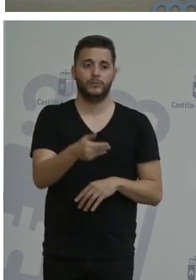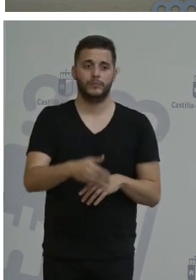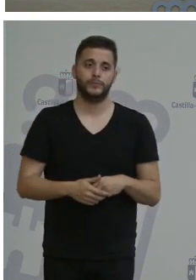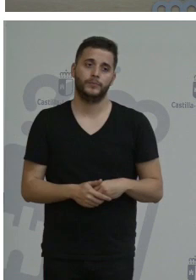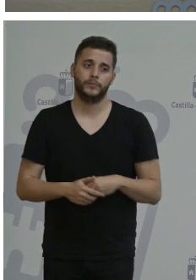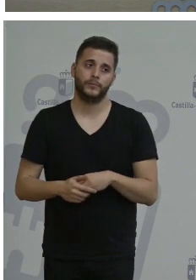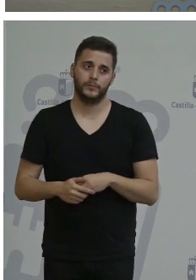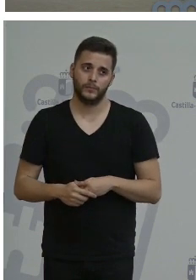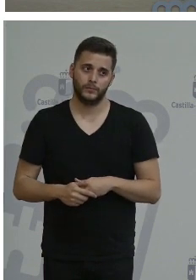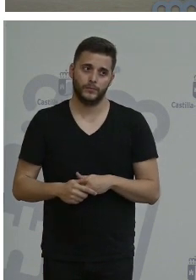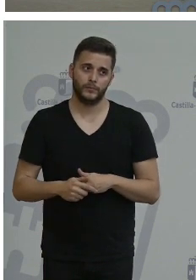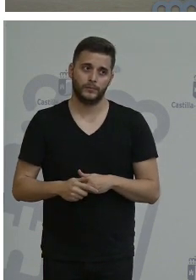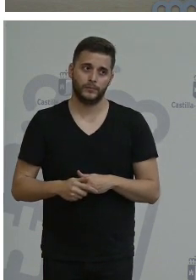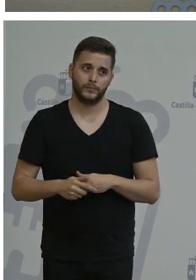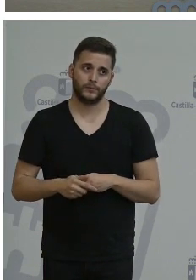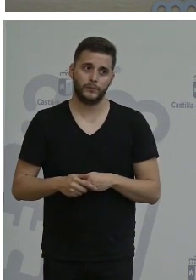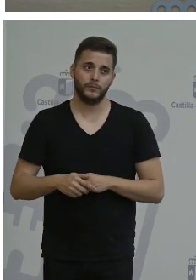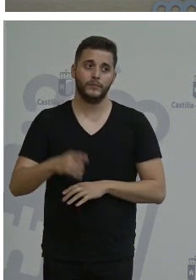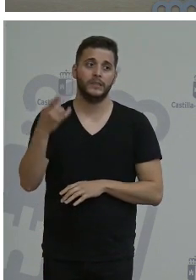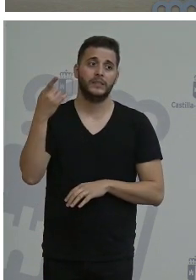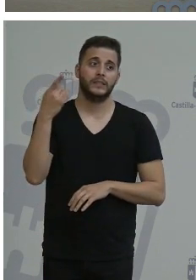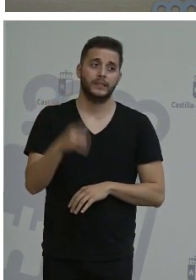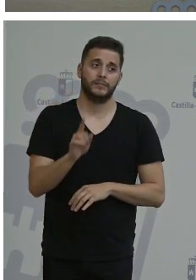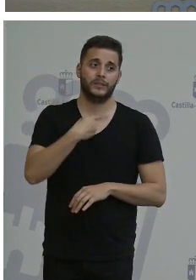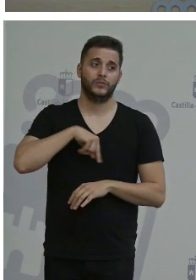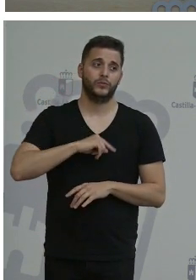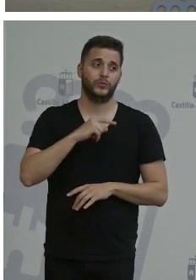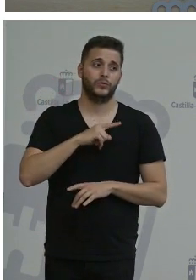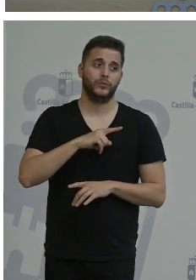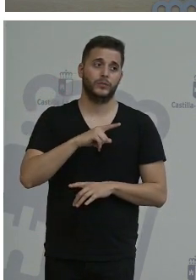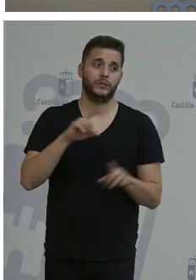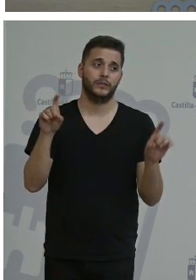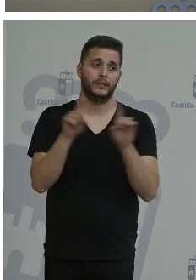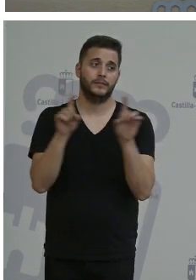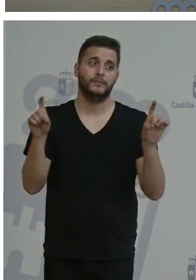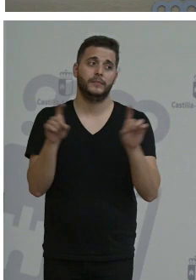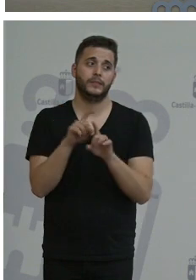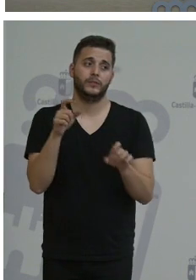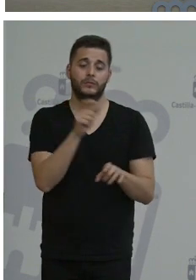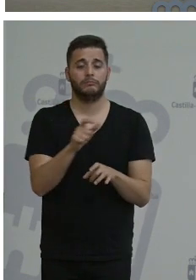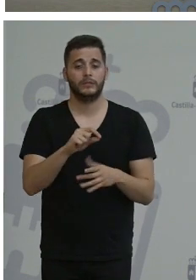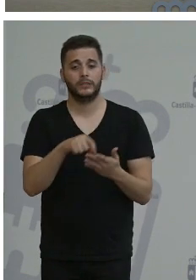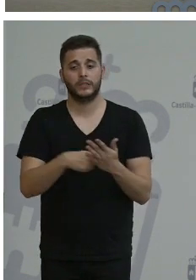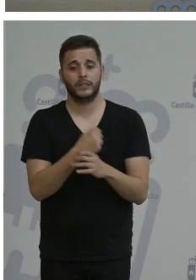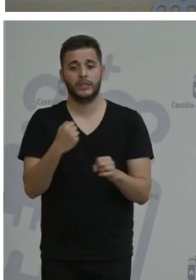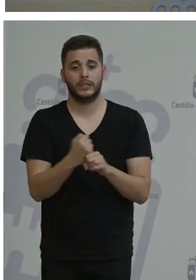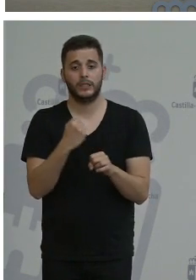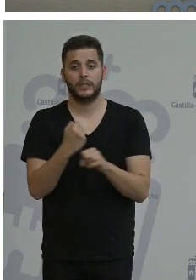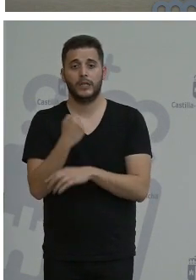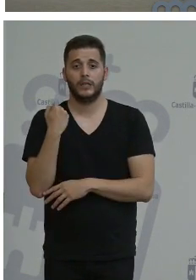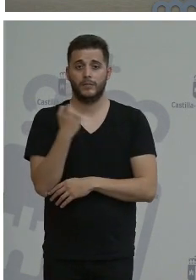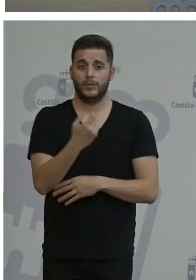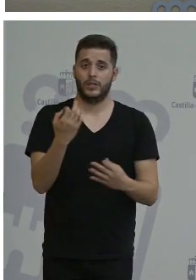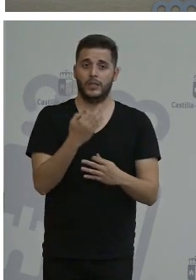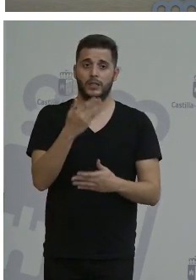También tenemos que apoyar a las empresas a encontrar a trabajadores con discapacidad intelectual, ¿no? Ayudarles a hacer adaptaciones en los